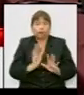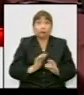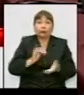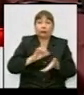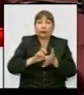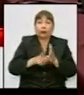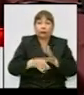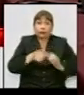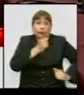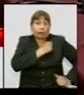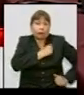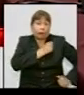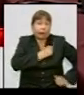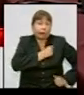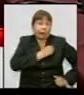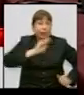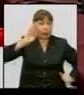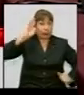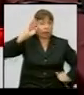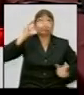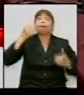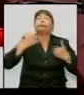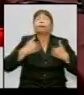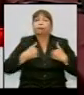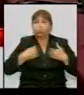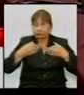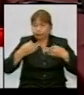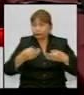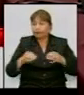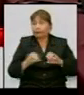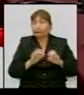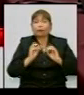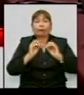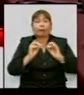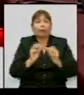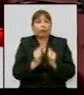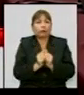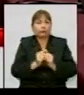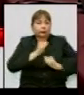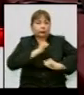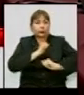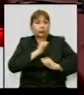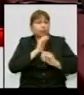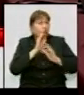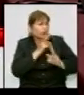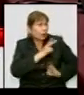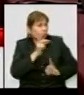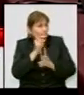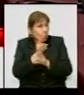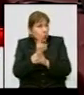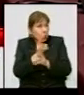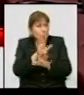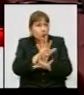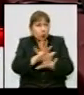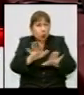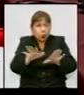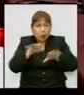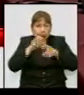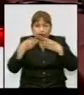Fuerzas Armadas tienen como misión realizar, conducir operaciones de defensa para asegurar el empleo del